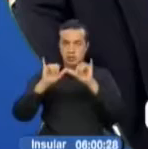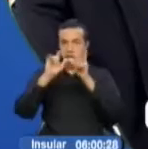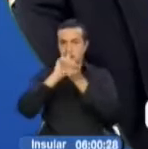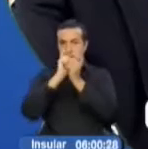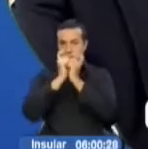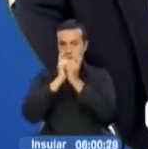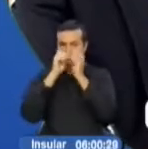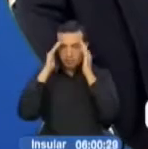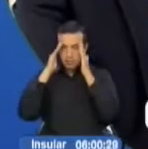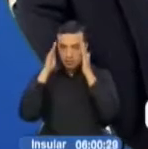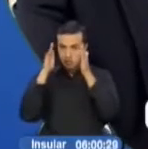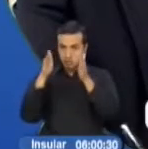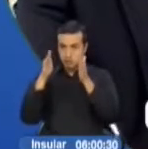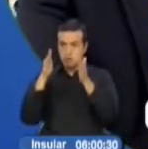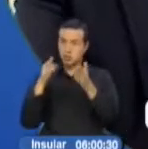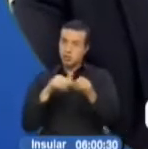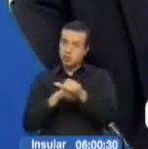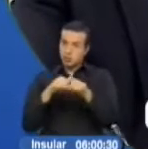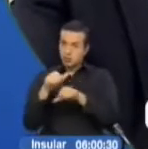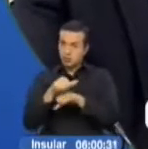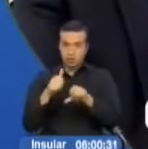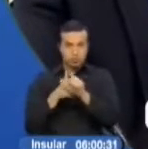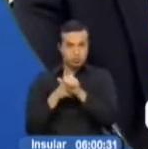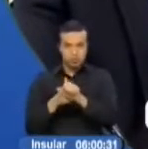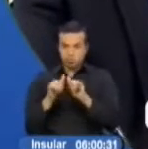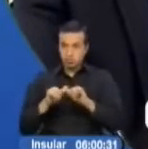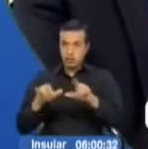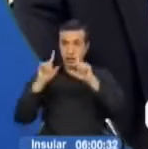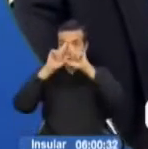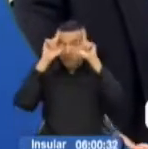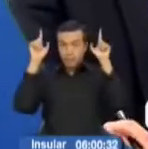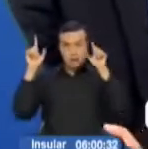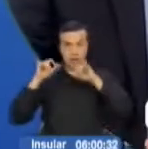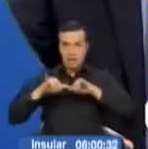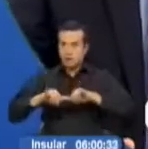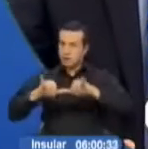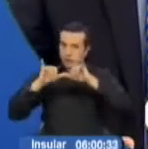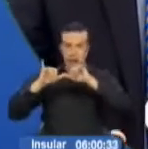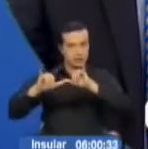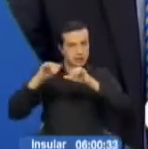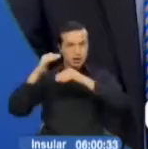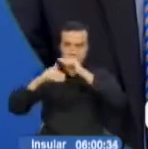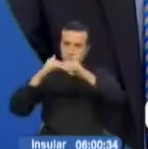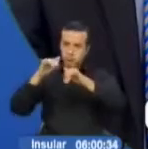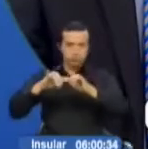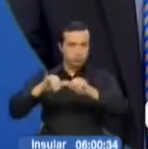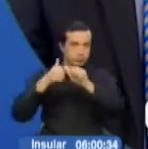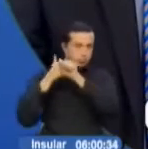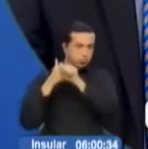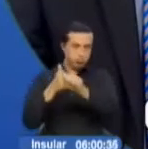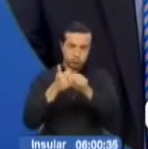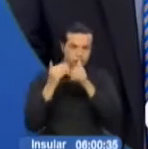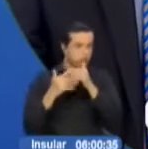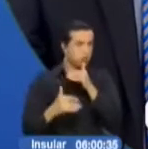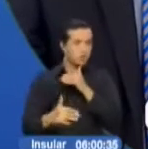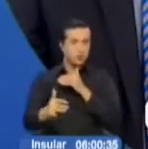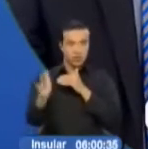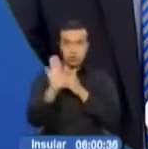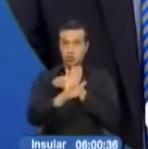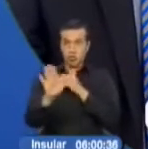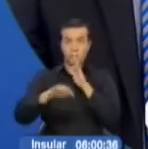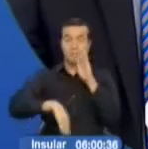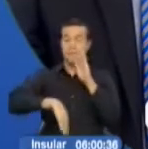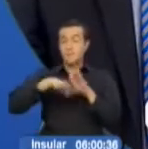a orientar también al acompañamiento para hacer que estas empresas sean realmente permanentes en el tiempo y que puedan